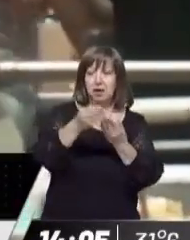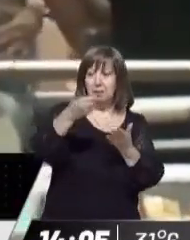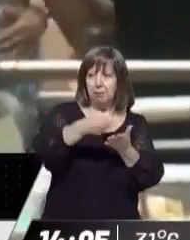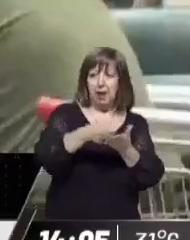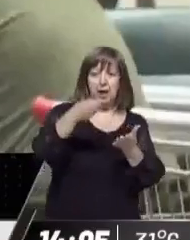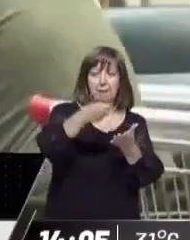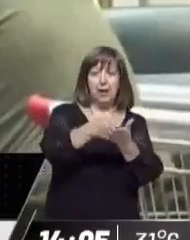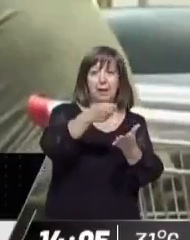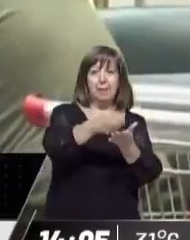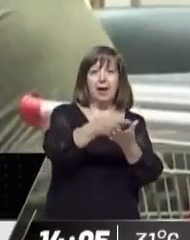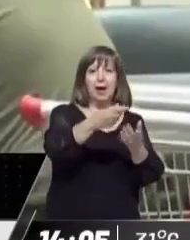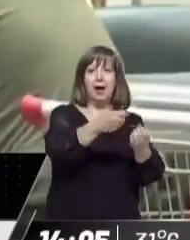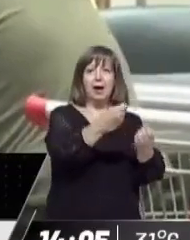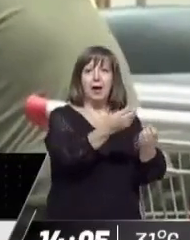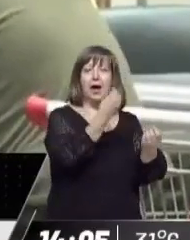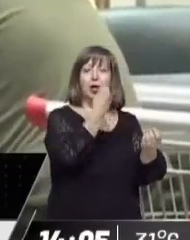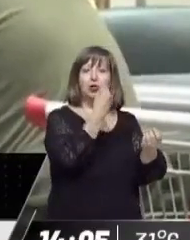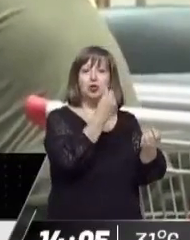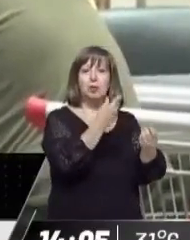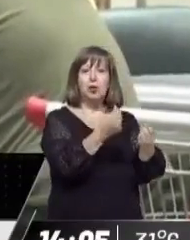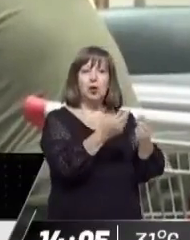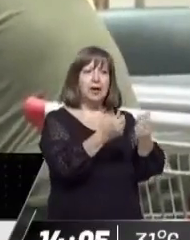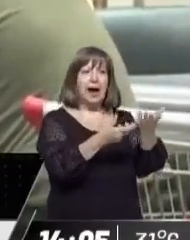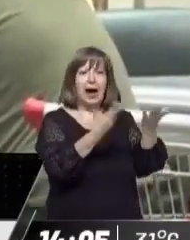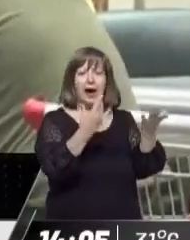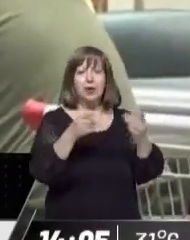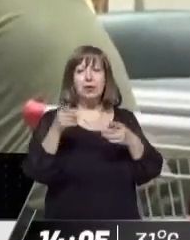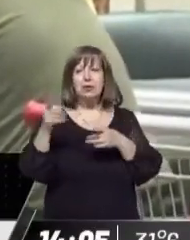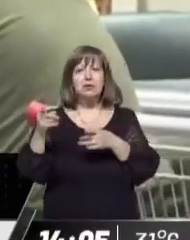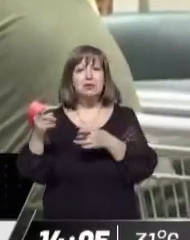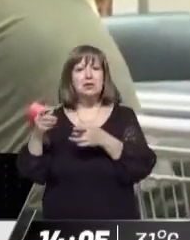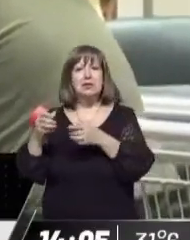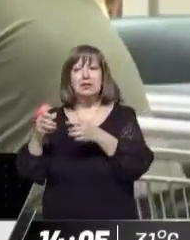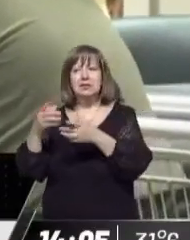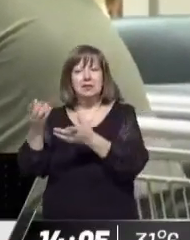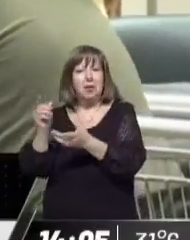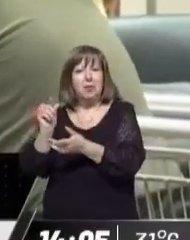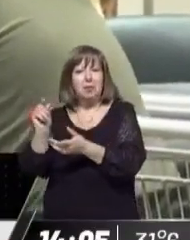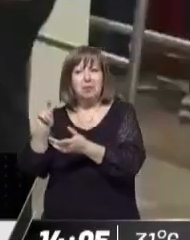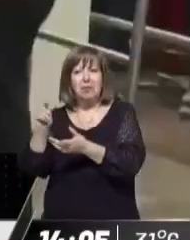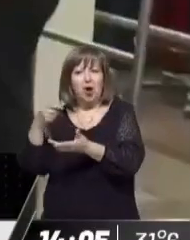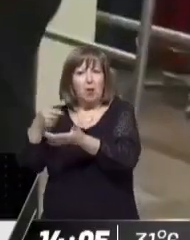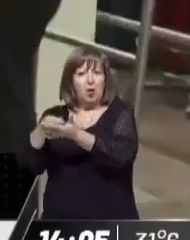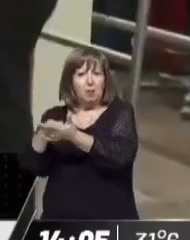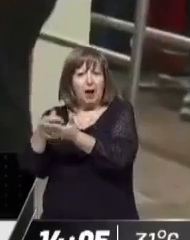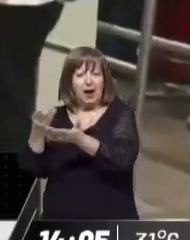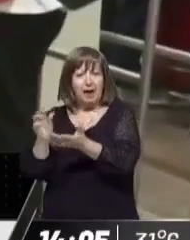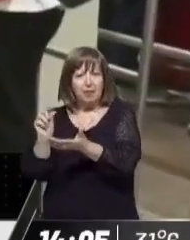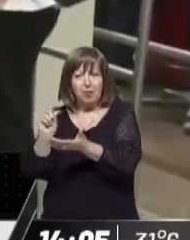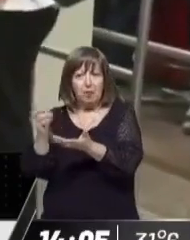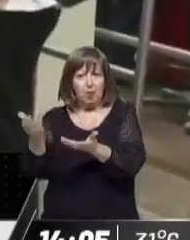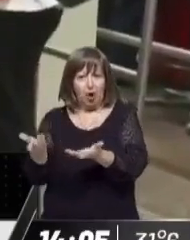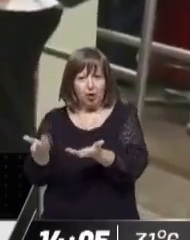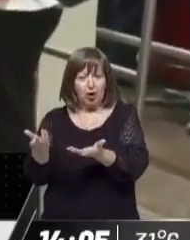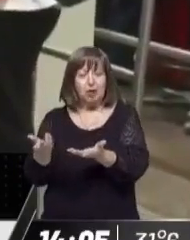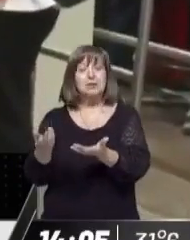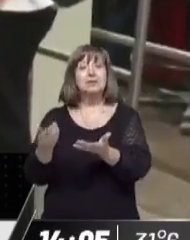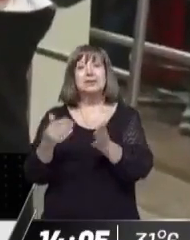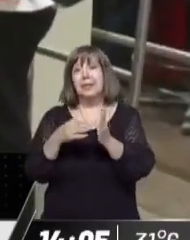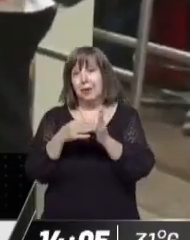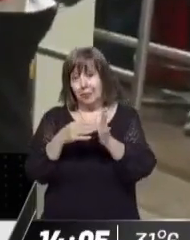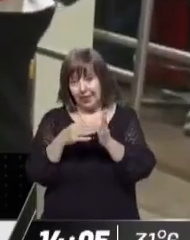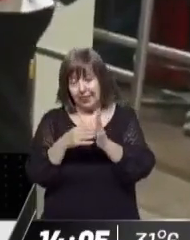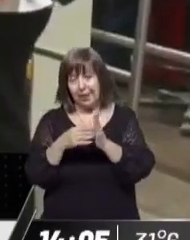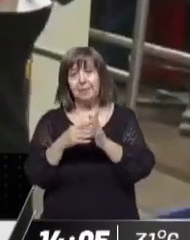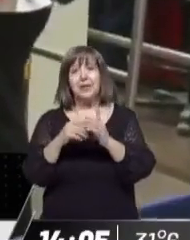consumidor respecto de lo que recibe el productor. Pero digo, esto es las estrategias, ¿no? Declina el consumo por la crisis. Hay